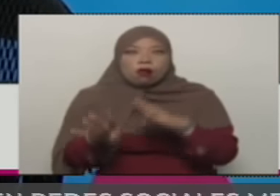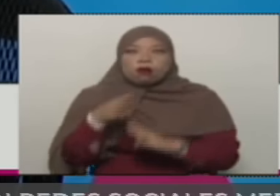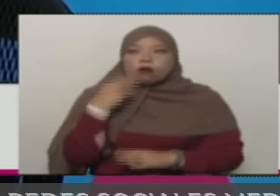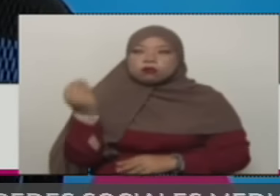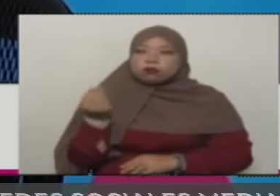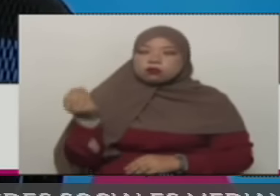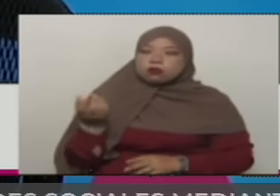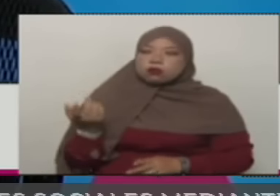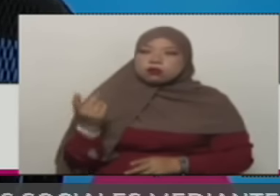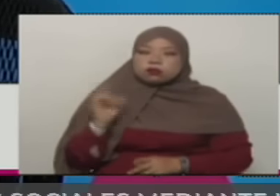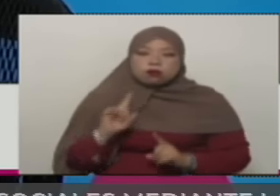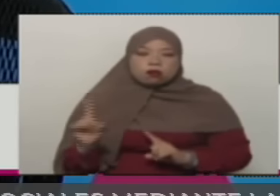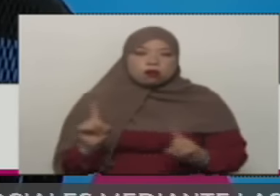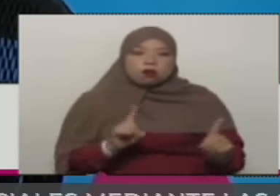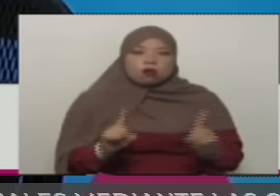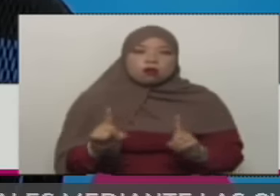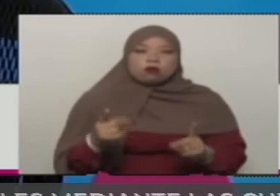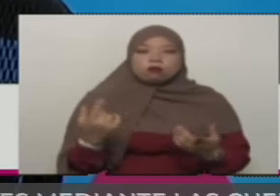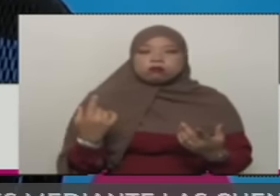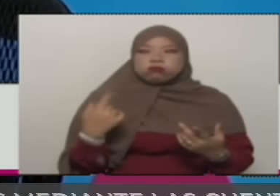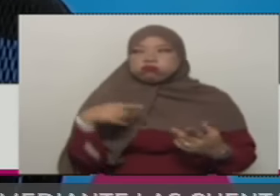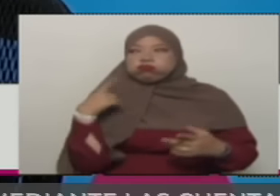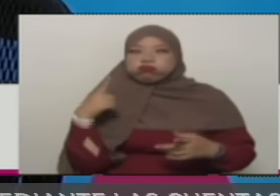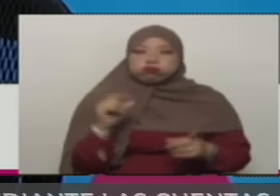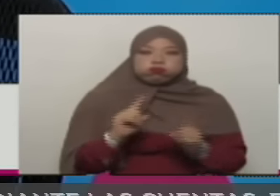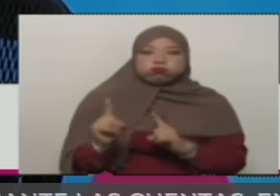esa palabra, una palabra venezolana, andaban por ahí,